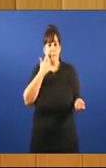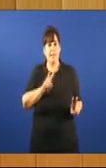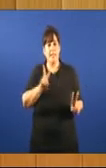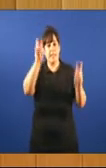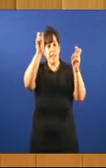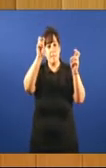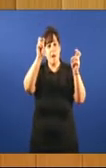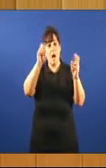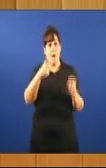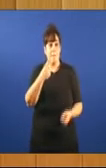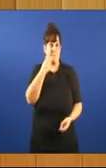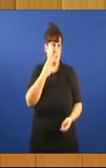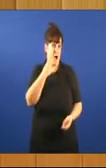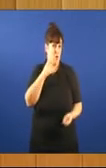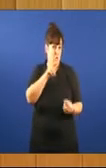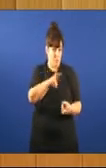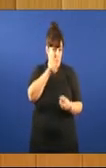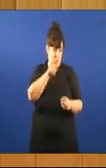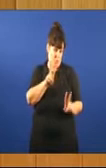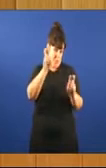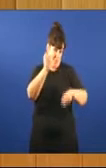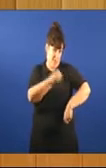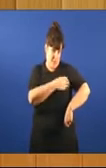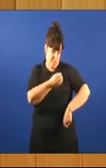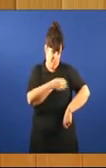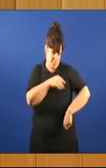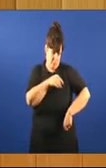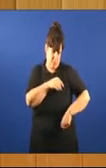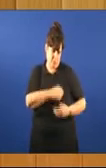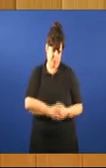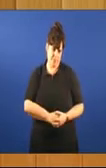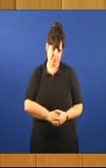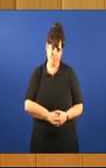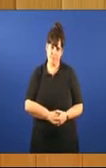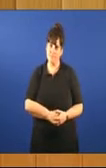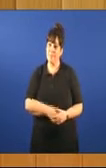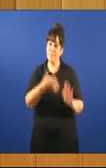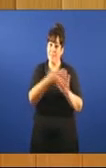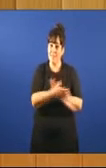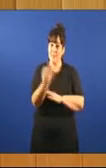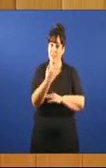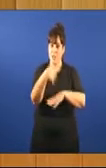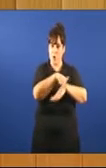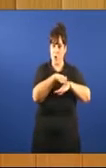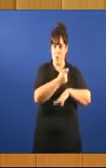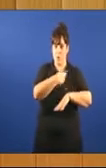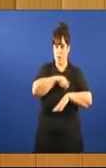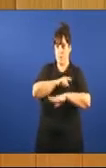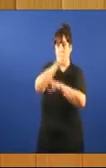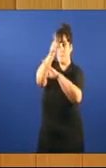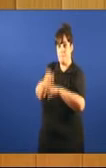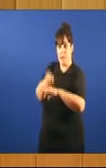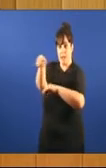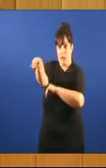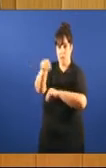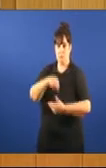depósitos bancarios é unha mostra do seu sometemento ao goberno central e aos intereses da banca.